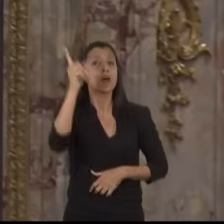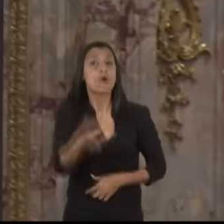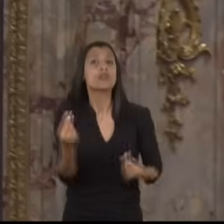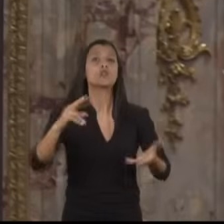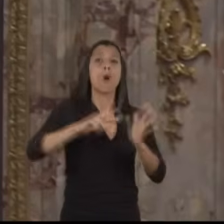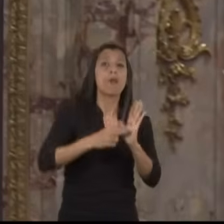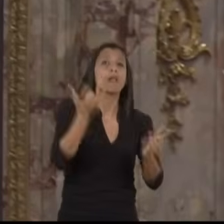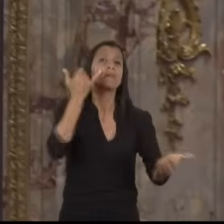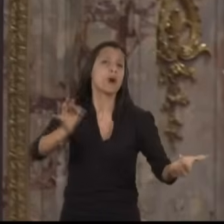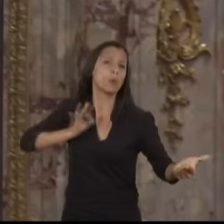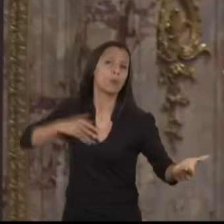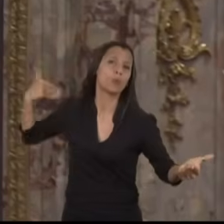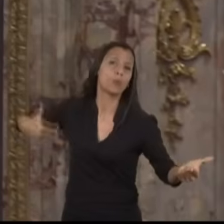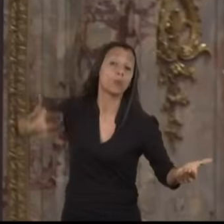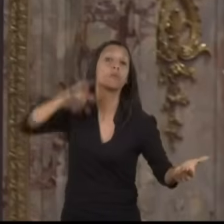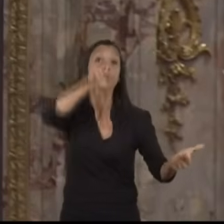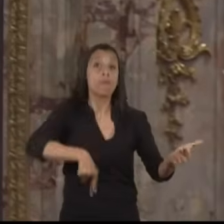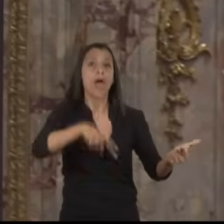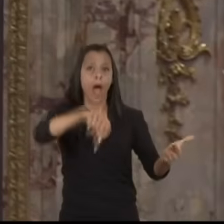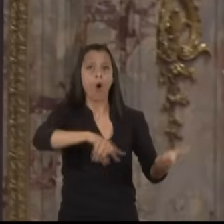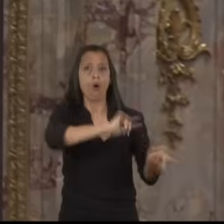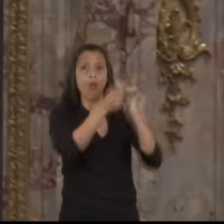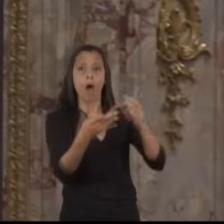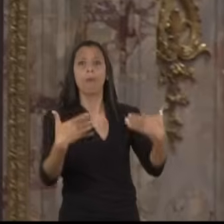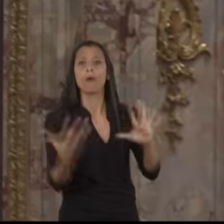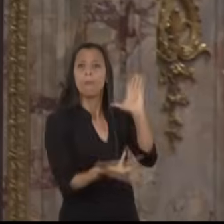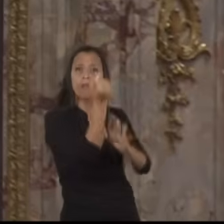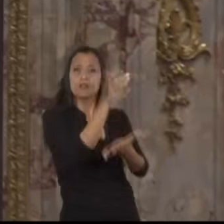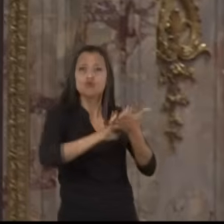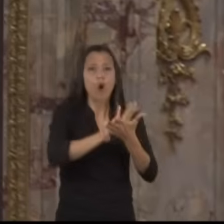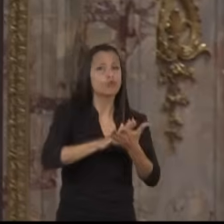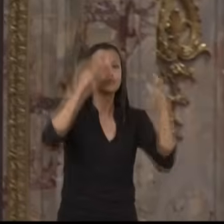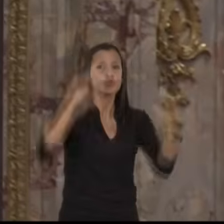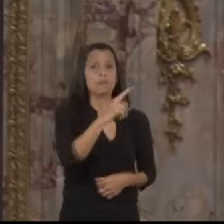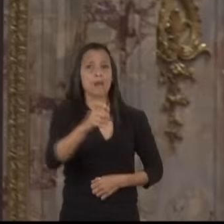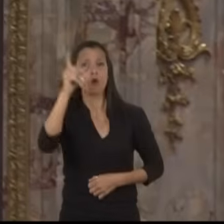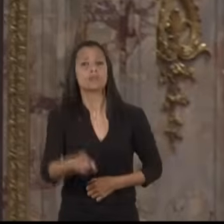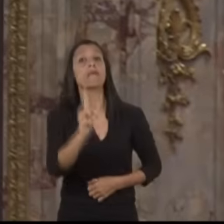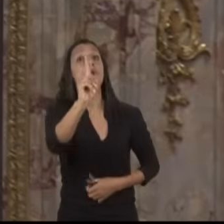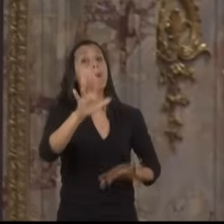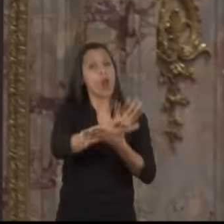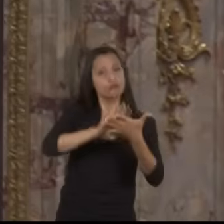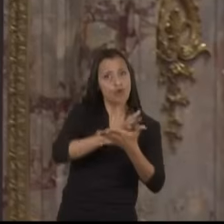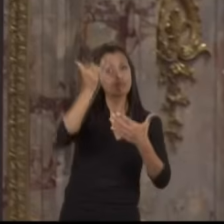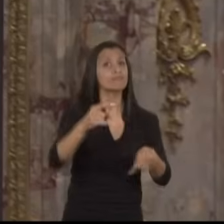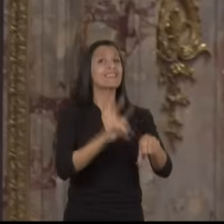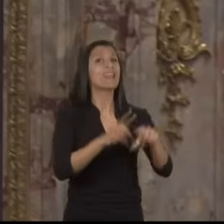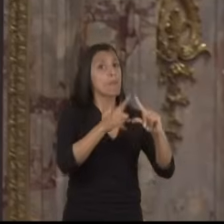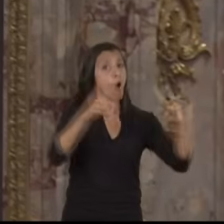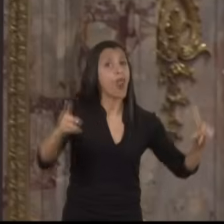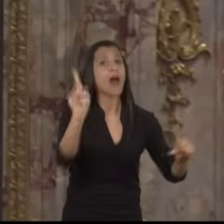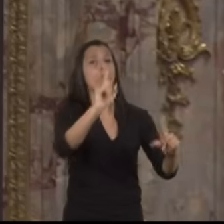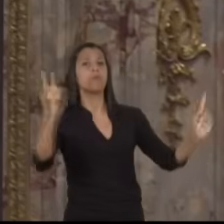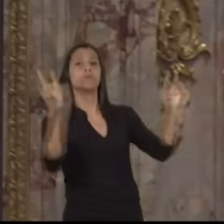azotan desde hace décadas a la Argentina. Sin embargo, esta solución tiene plazos de desarrollo largos,